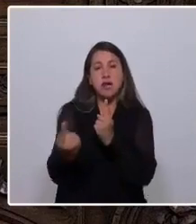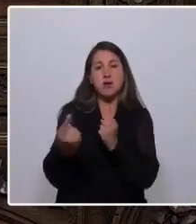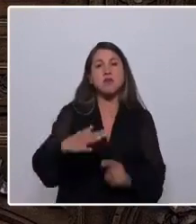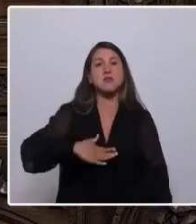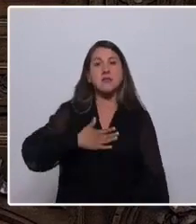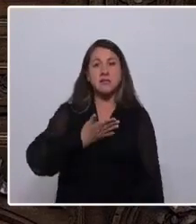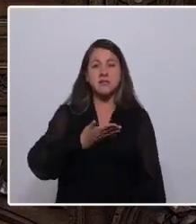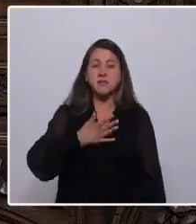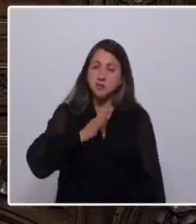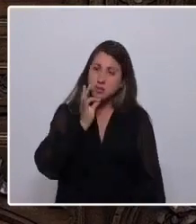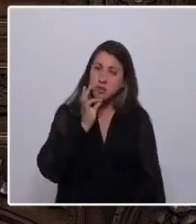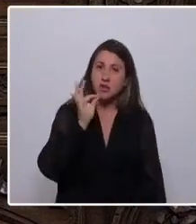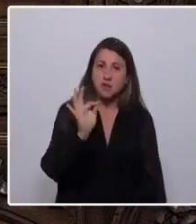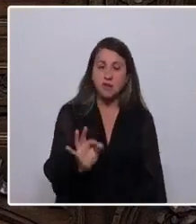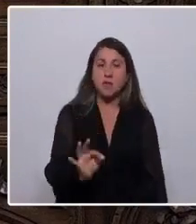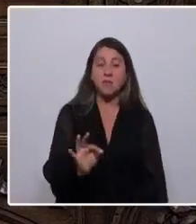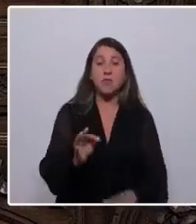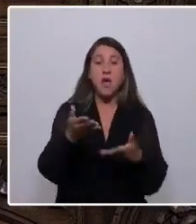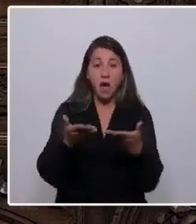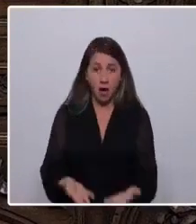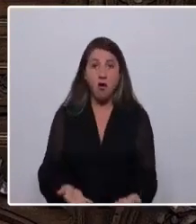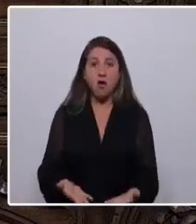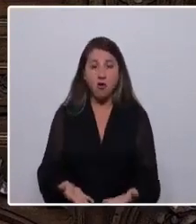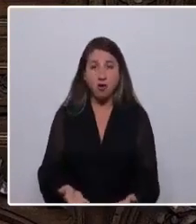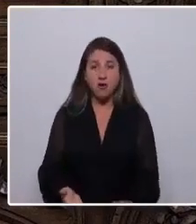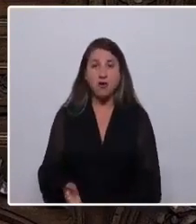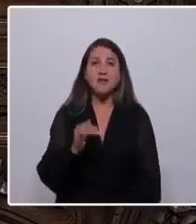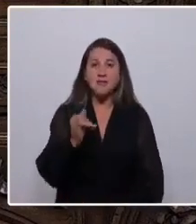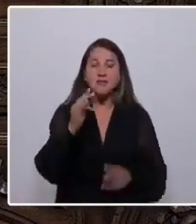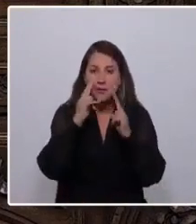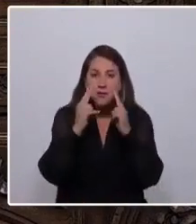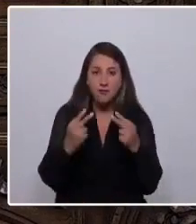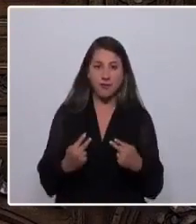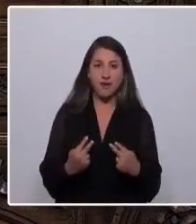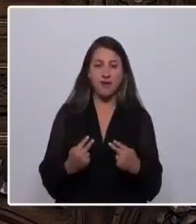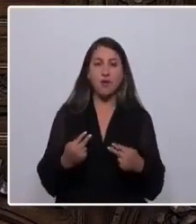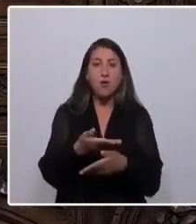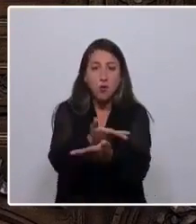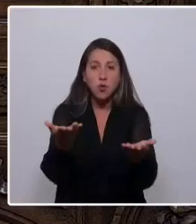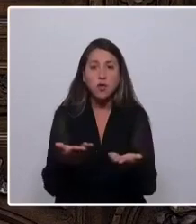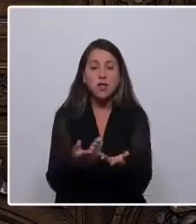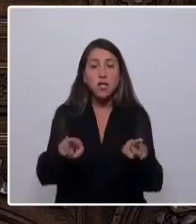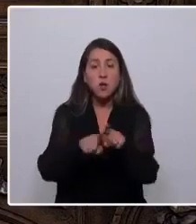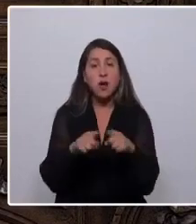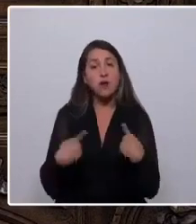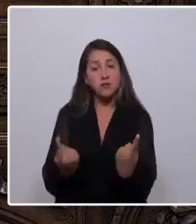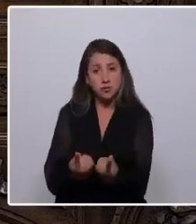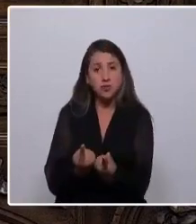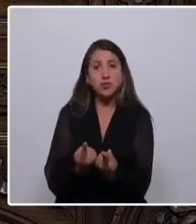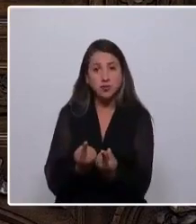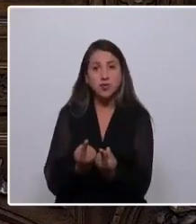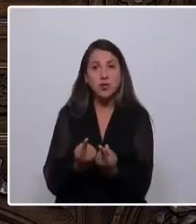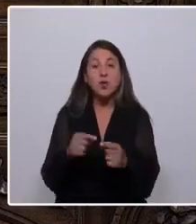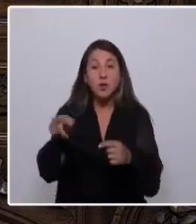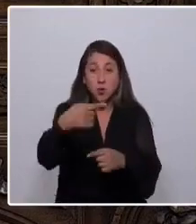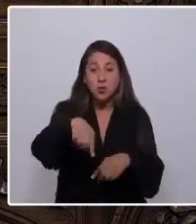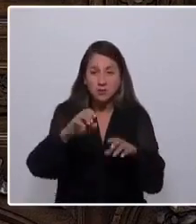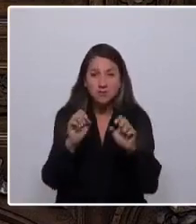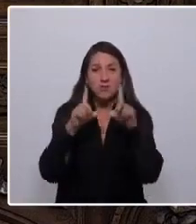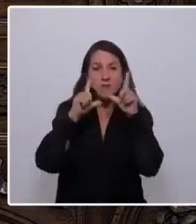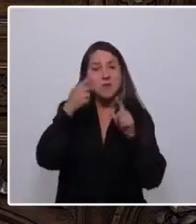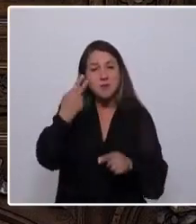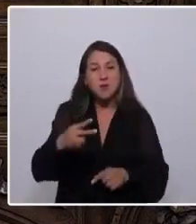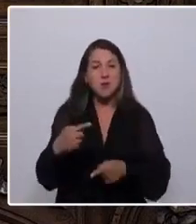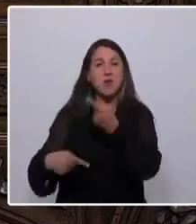digo: ahora que sí nos ven, ustedes como nosotras serán las protagonistas de su propia